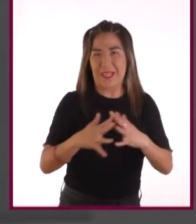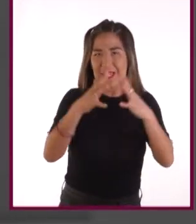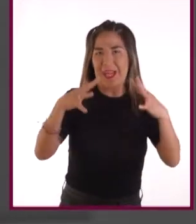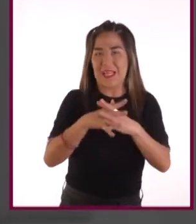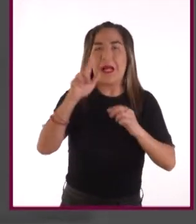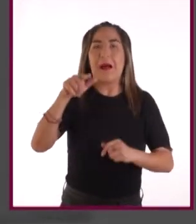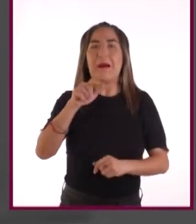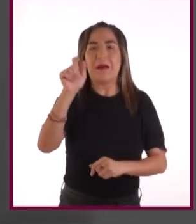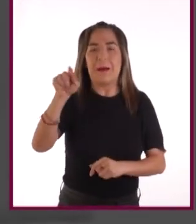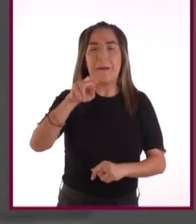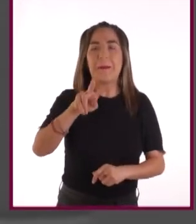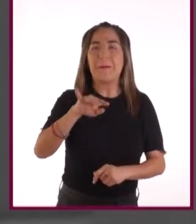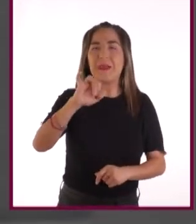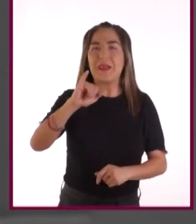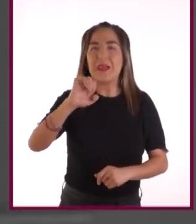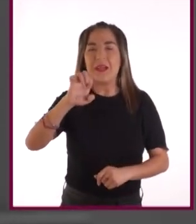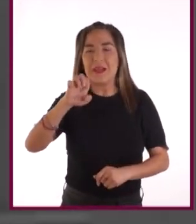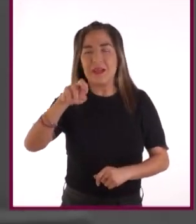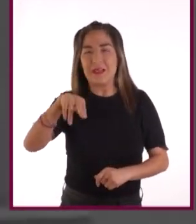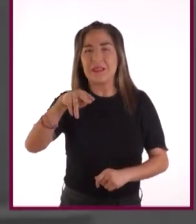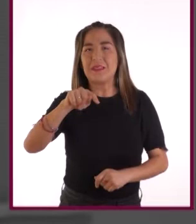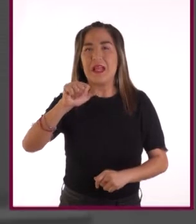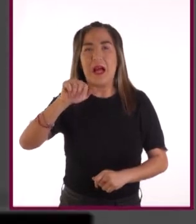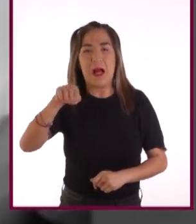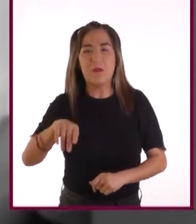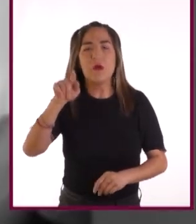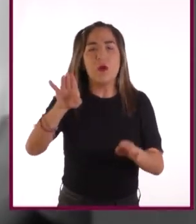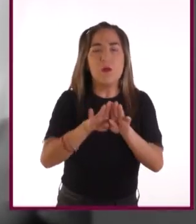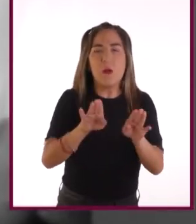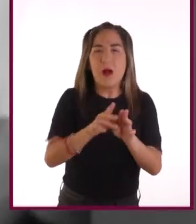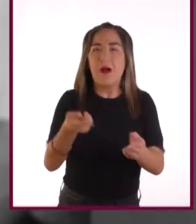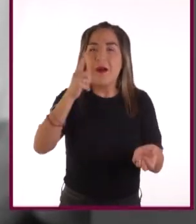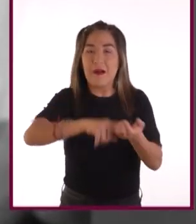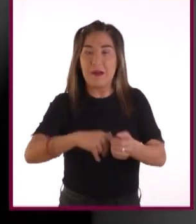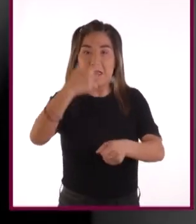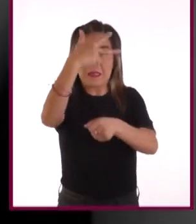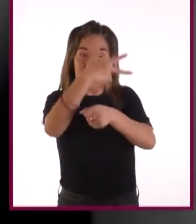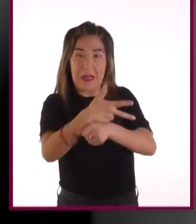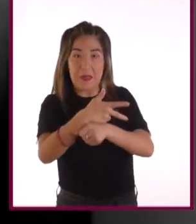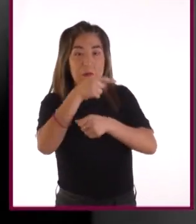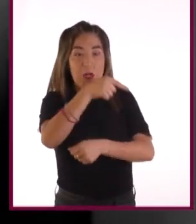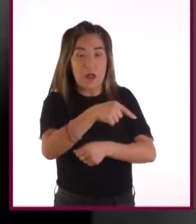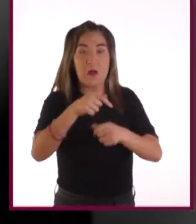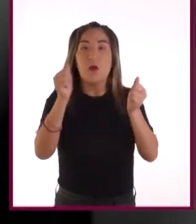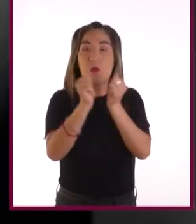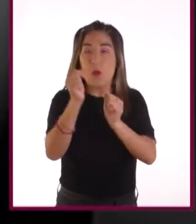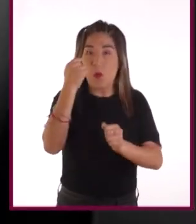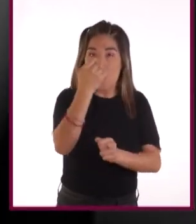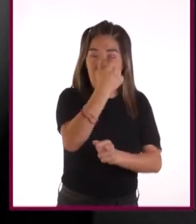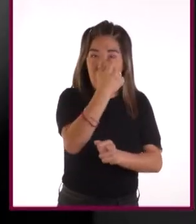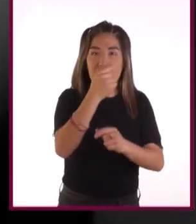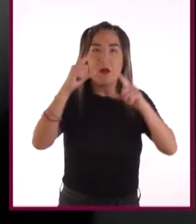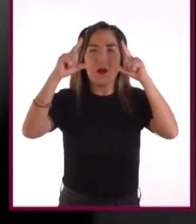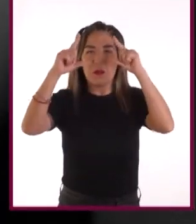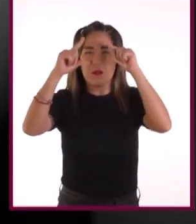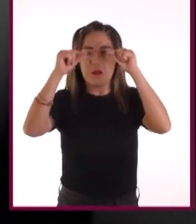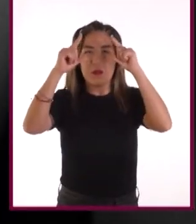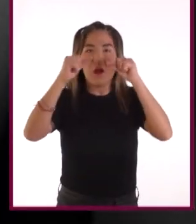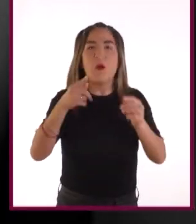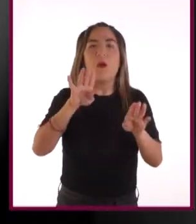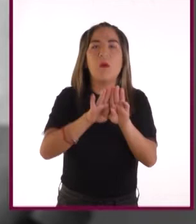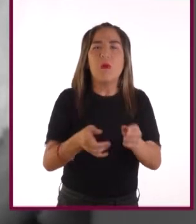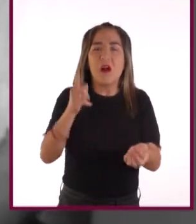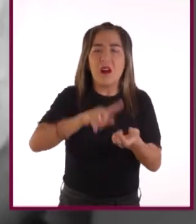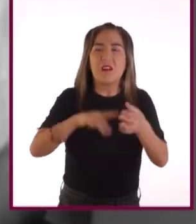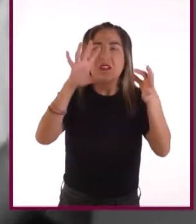de Vietnam, y en una estrategia de guerra sus captores decidieron ponerlo frente a las cámaras y él con sus ojos envió el mensaje